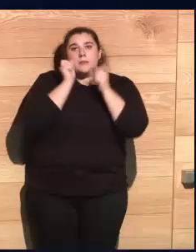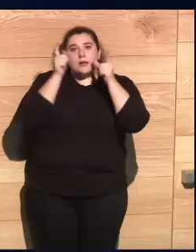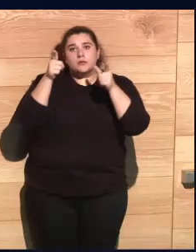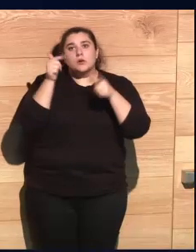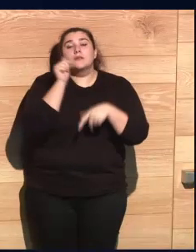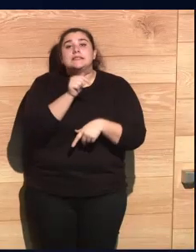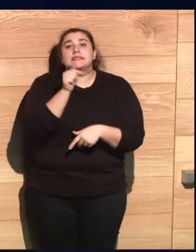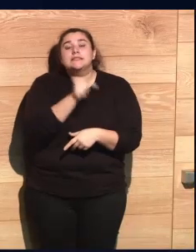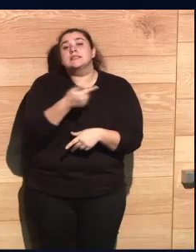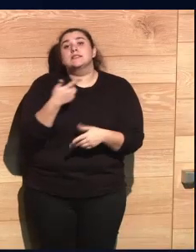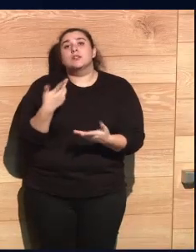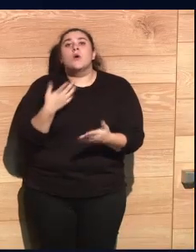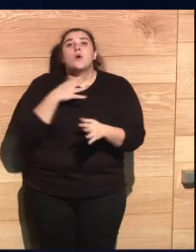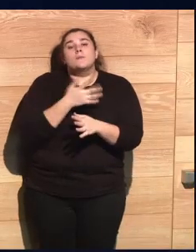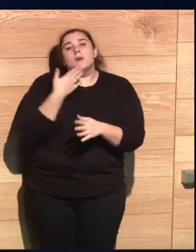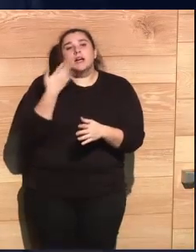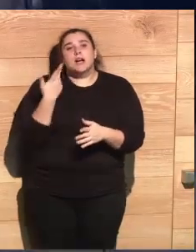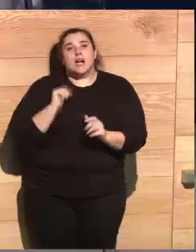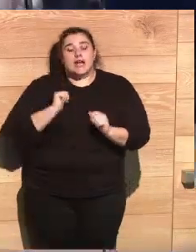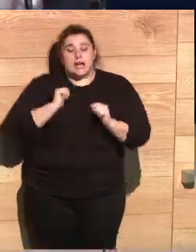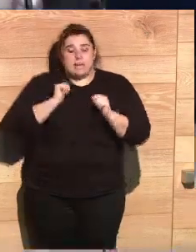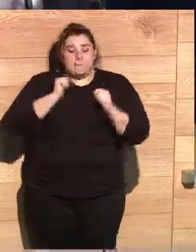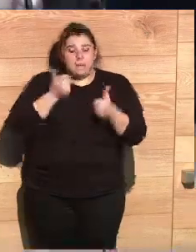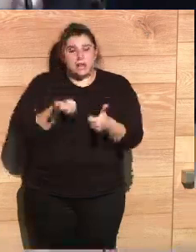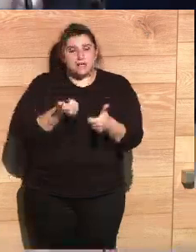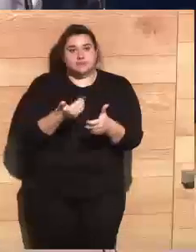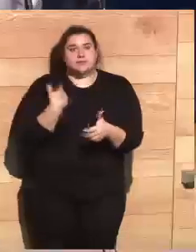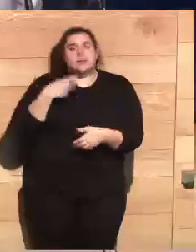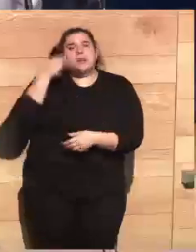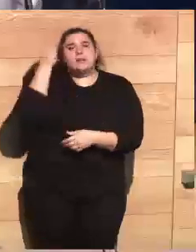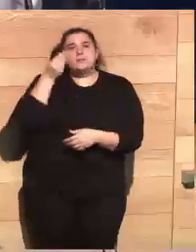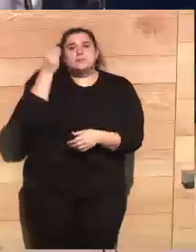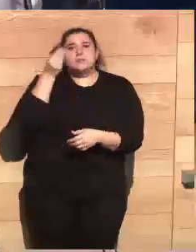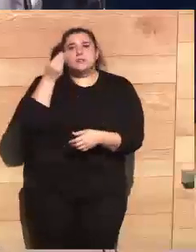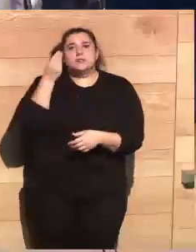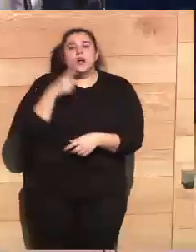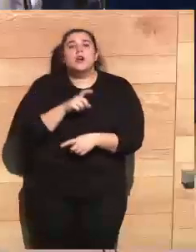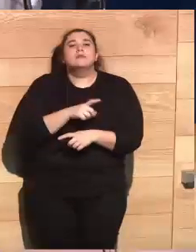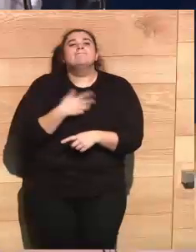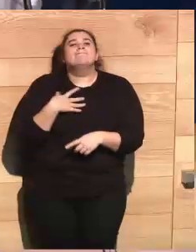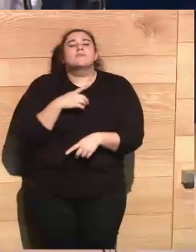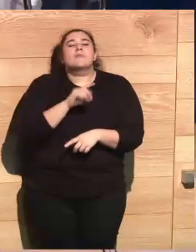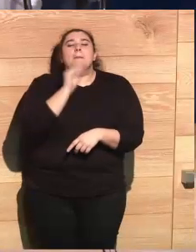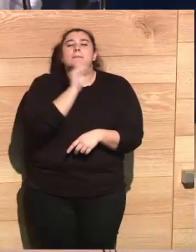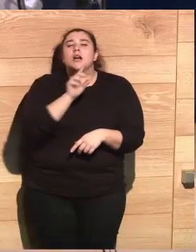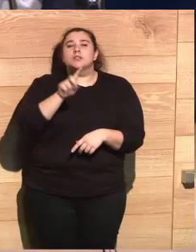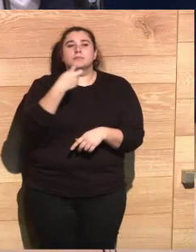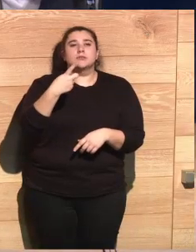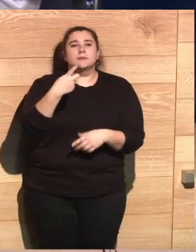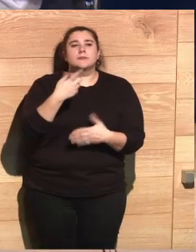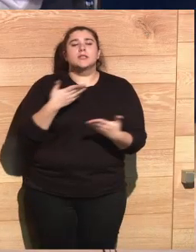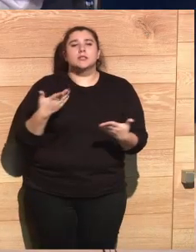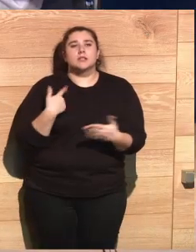hace jugar y allá vamos. Para empezar, he estado pensando en qué pregunta lanzaros. Y la